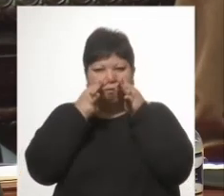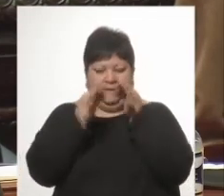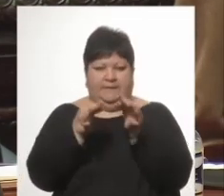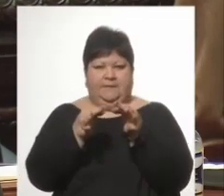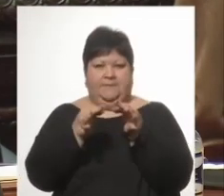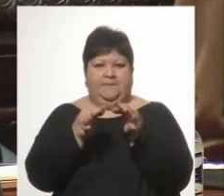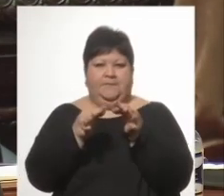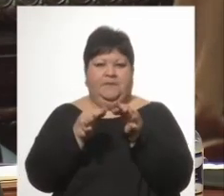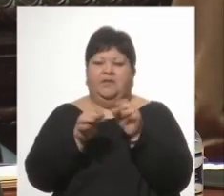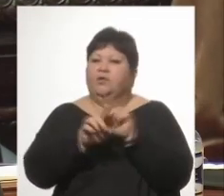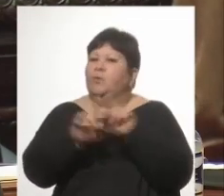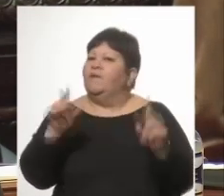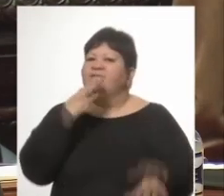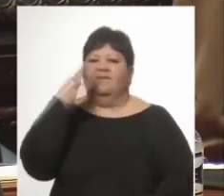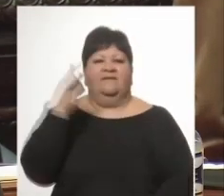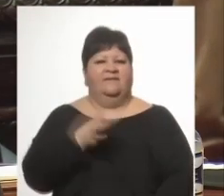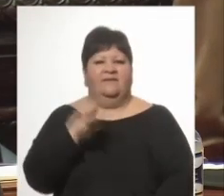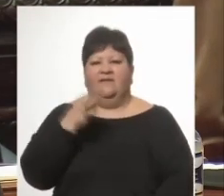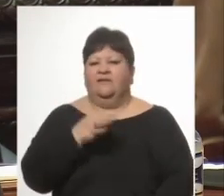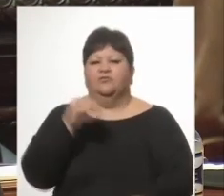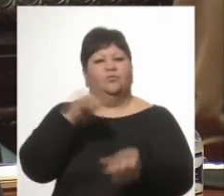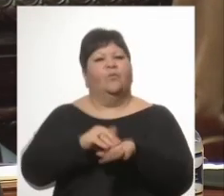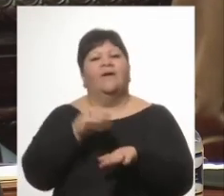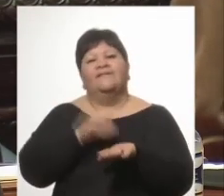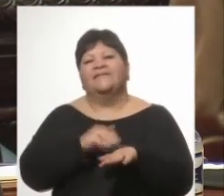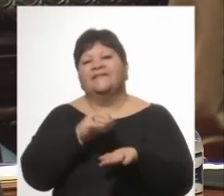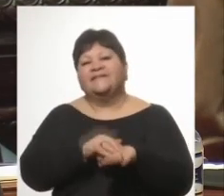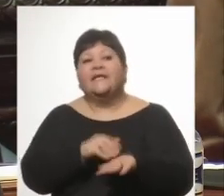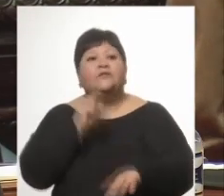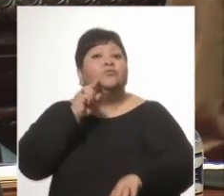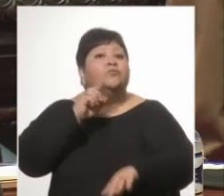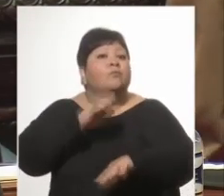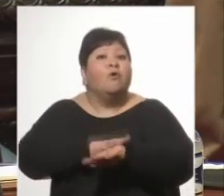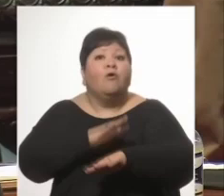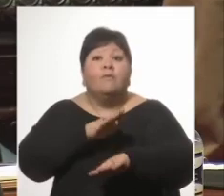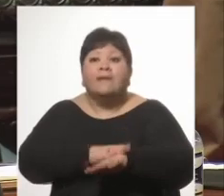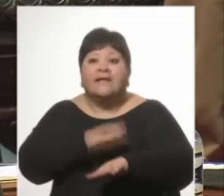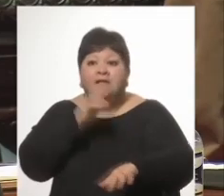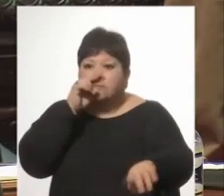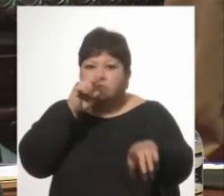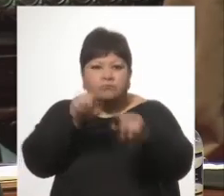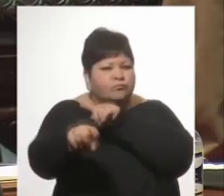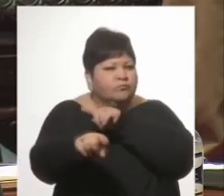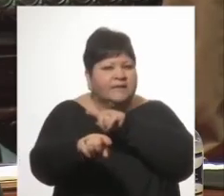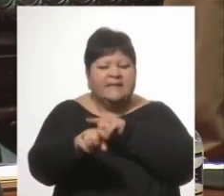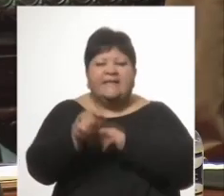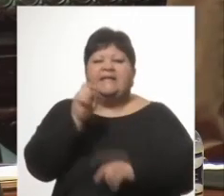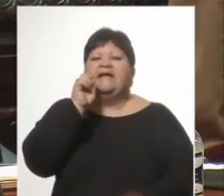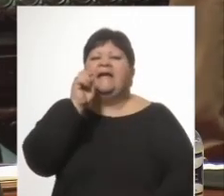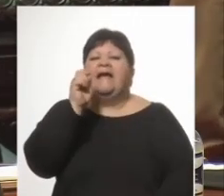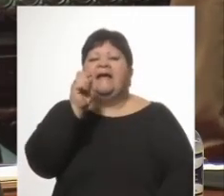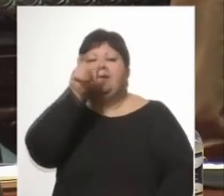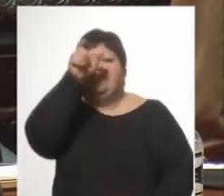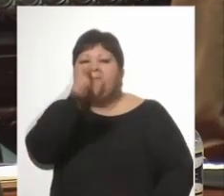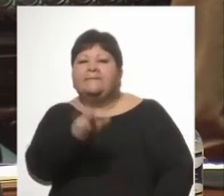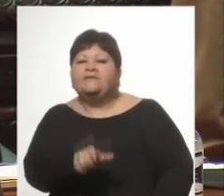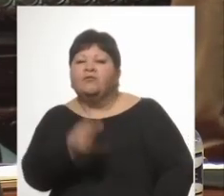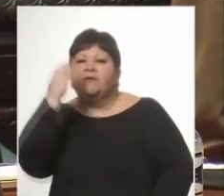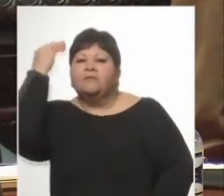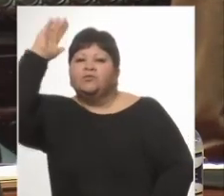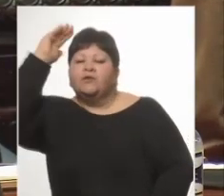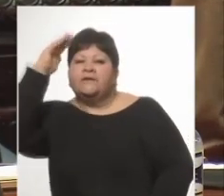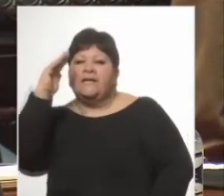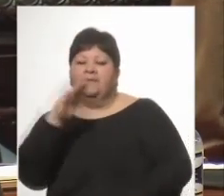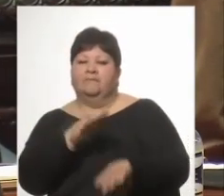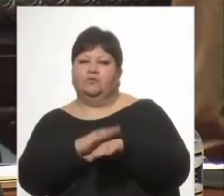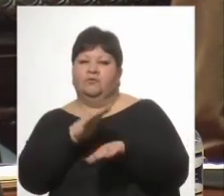tampoco es cierto que yo no lo haya comunicado en su momento a quien debía comunicarlo. En cada una de